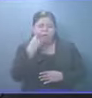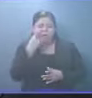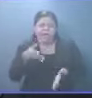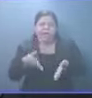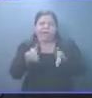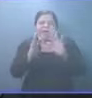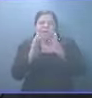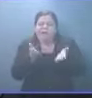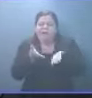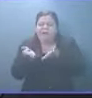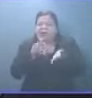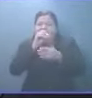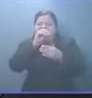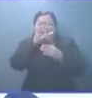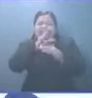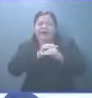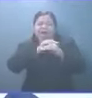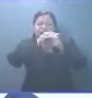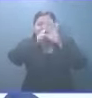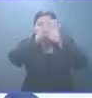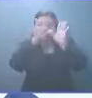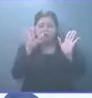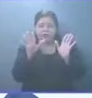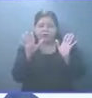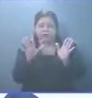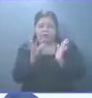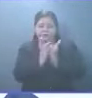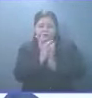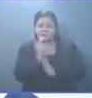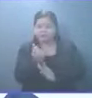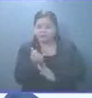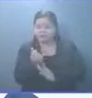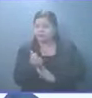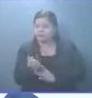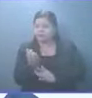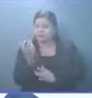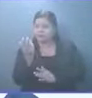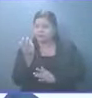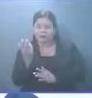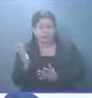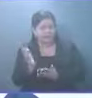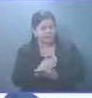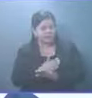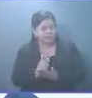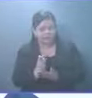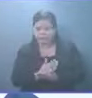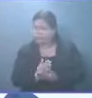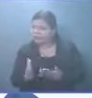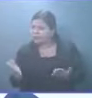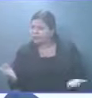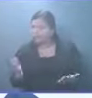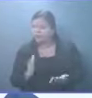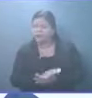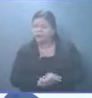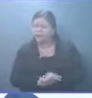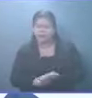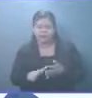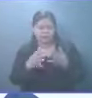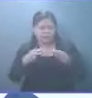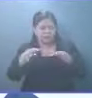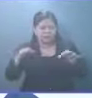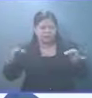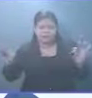en el mercado, cuentas claras, el chocolate espeso. Pan por su dinero, nada se le debe al panadero. Frases